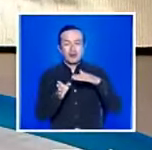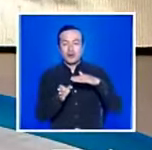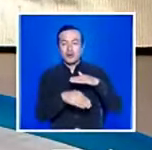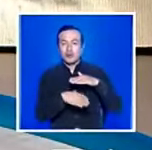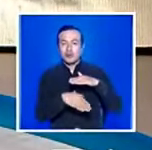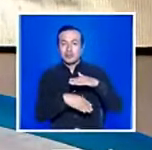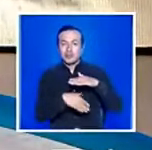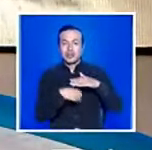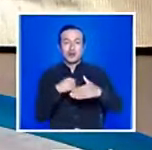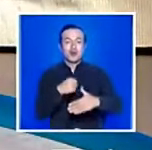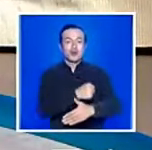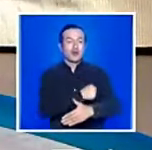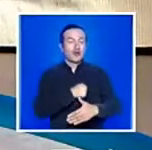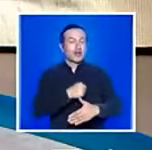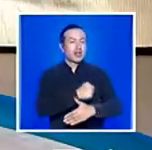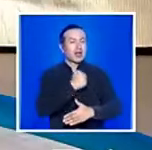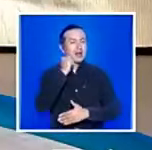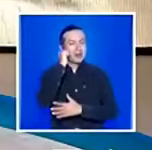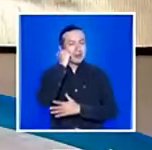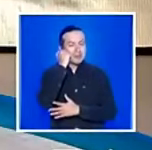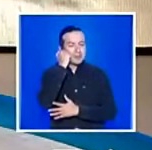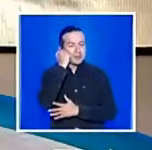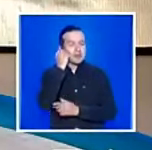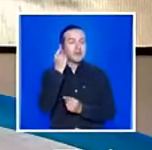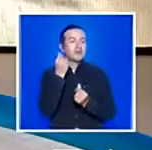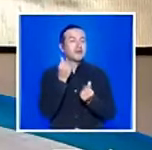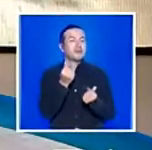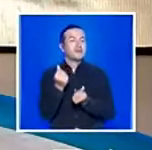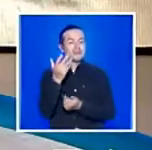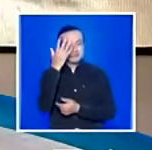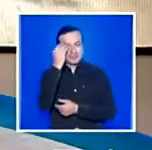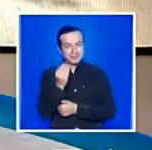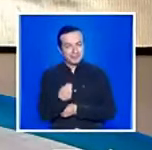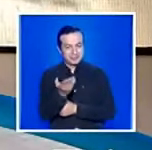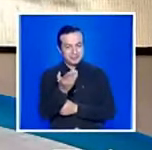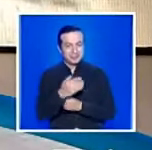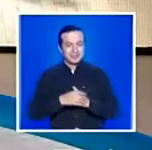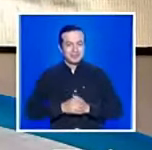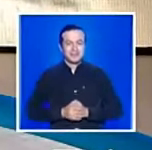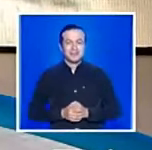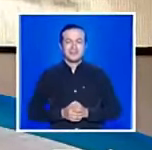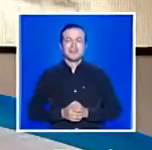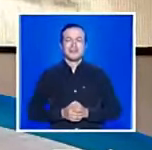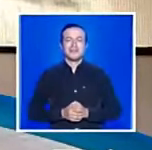para hacer la coladita morada y cuáles son los precios. Buenos días.